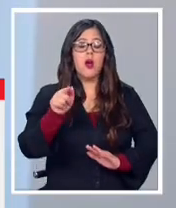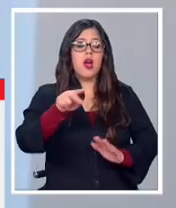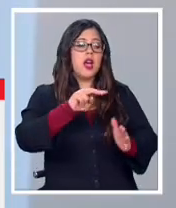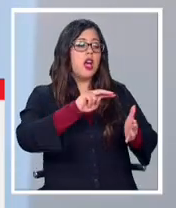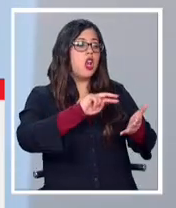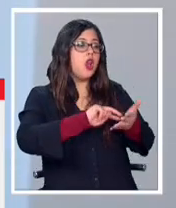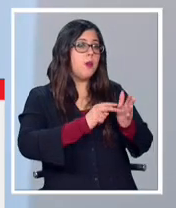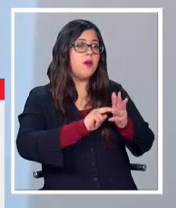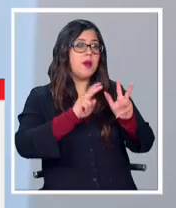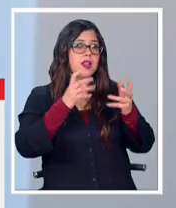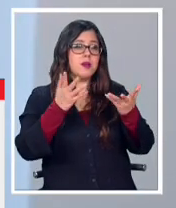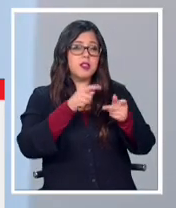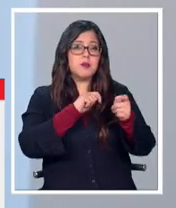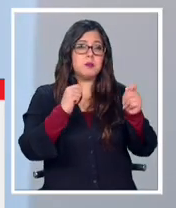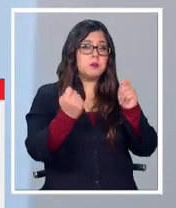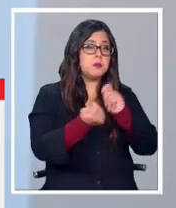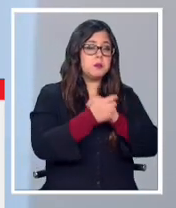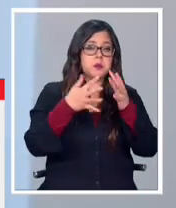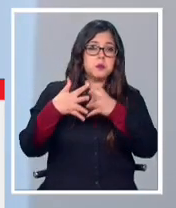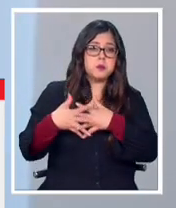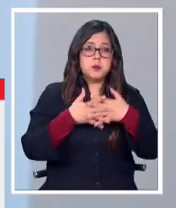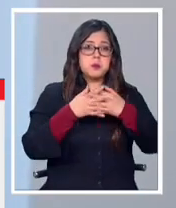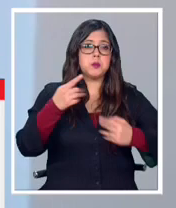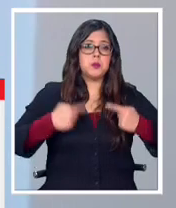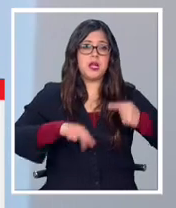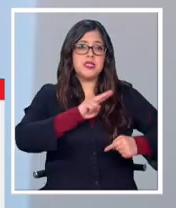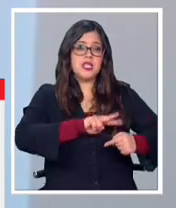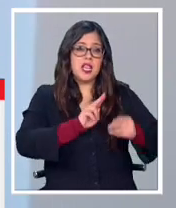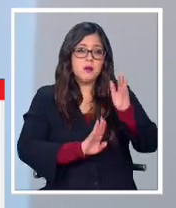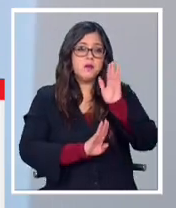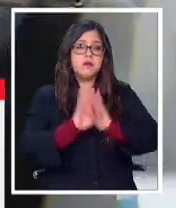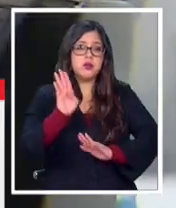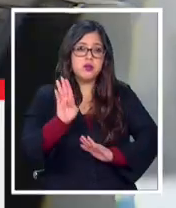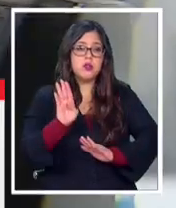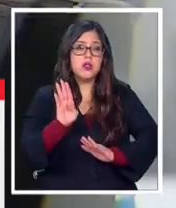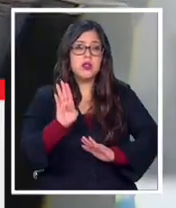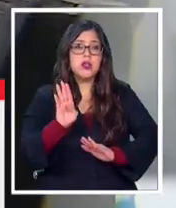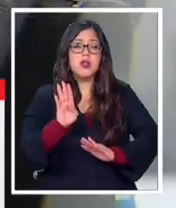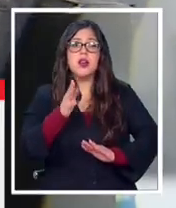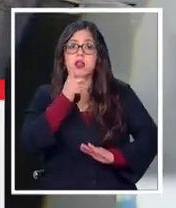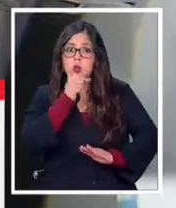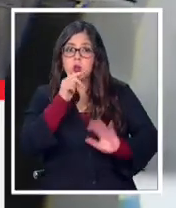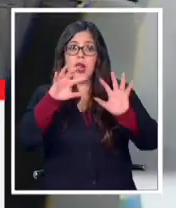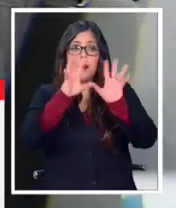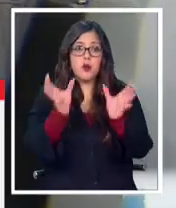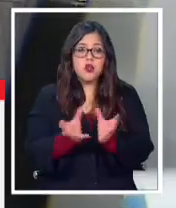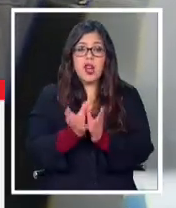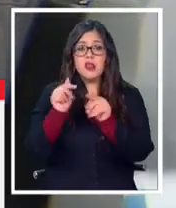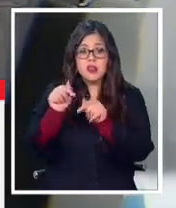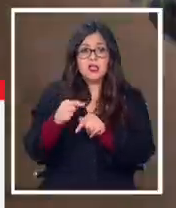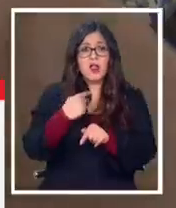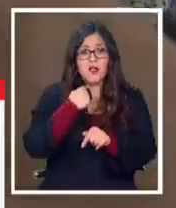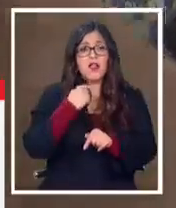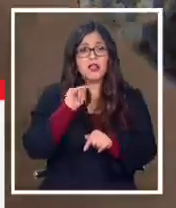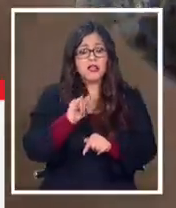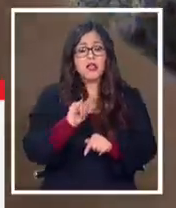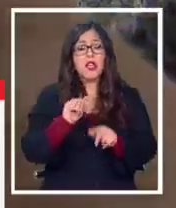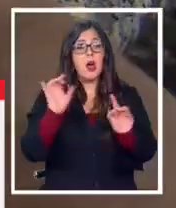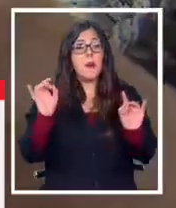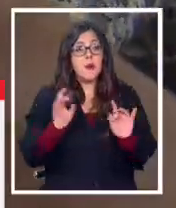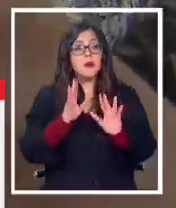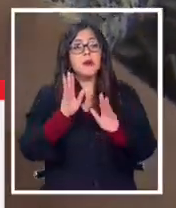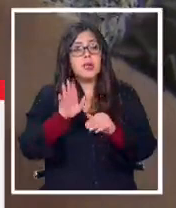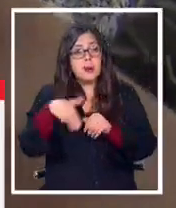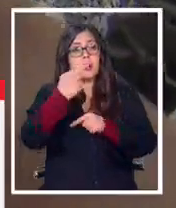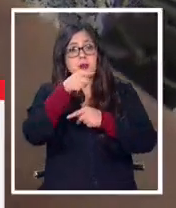en Estados Unidos producto de la suba de tasa de interés son más altas en el escenario más incertidumbre mundial y es un fenómeno global. Podría seguir subiendo en las próximas